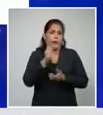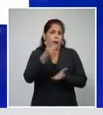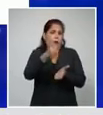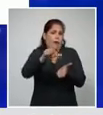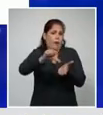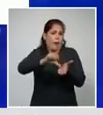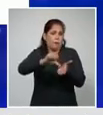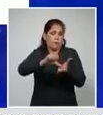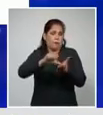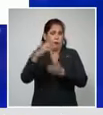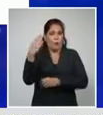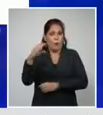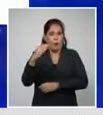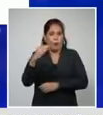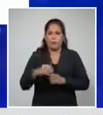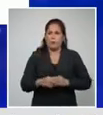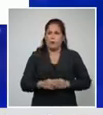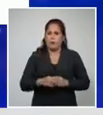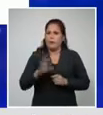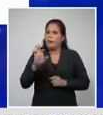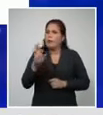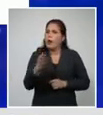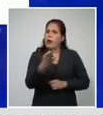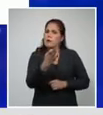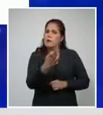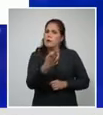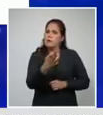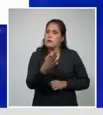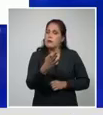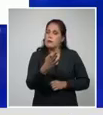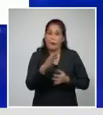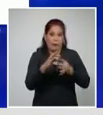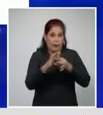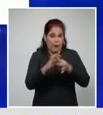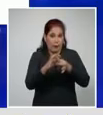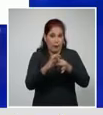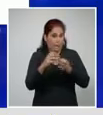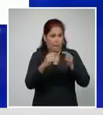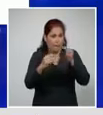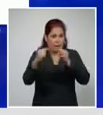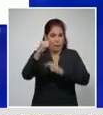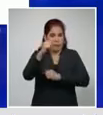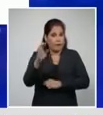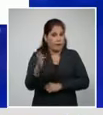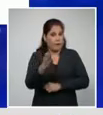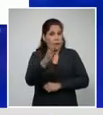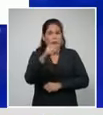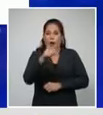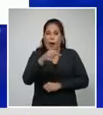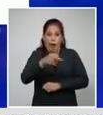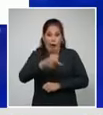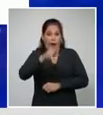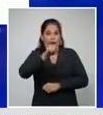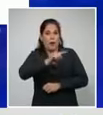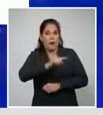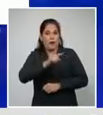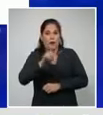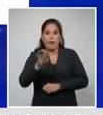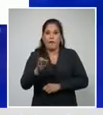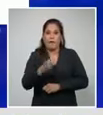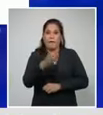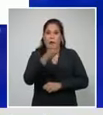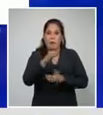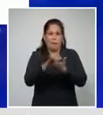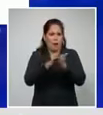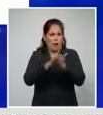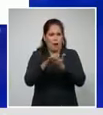Colombia. Ustedes dirán, ¿y Francia?, que estuvo entre los primeros lugares. Bueno, es que ayer no hubo reporte del